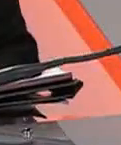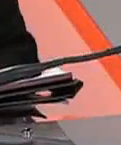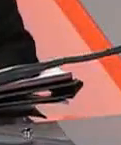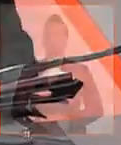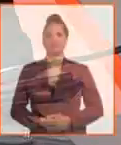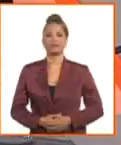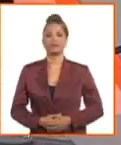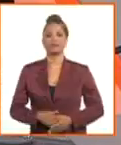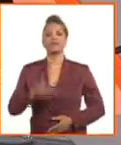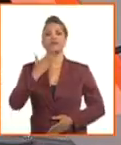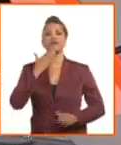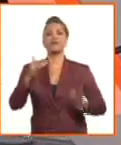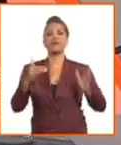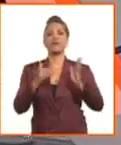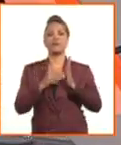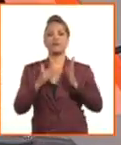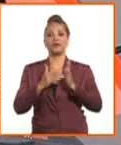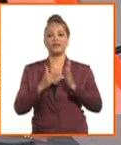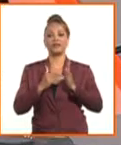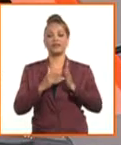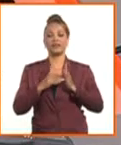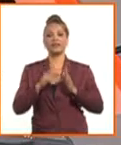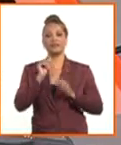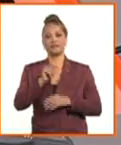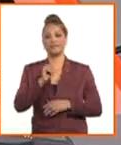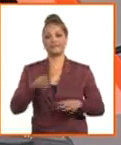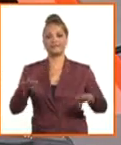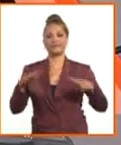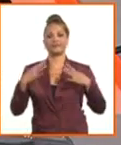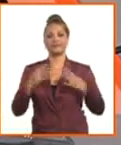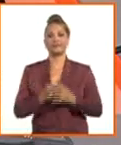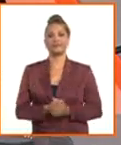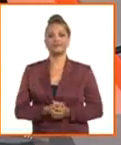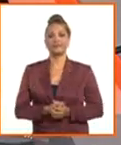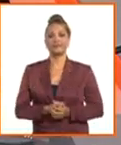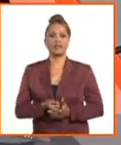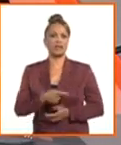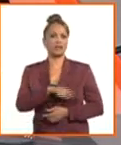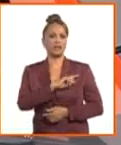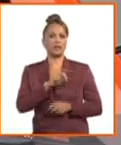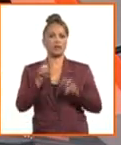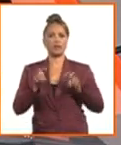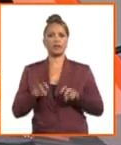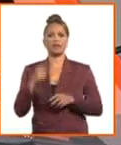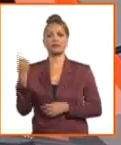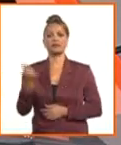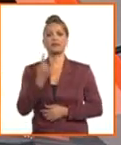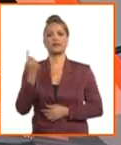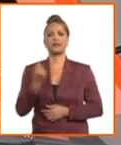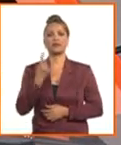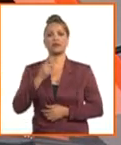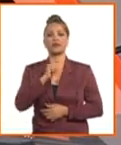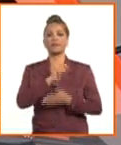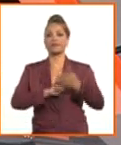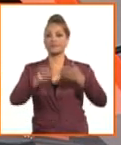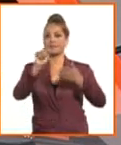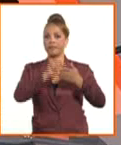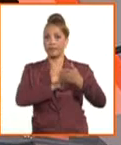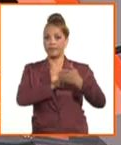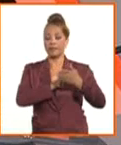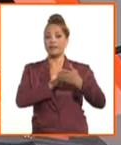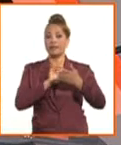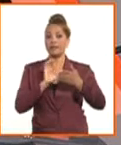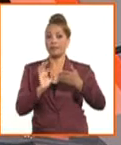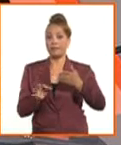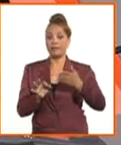Muy buenas tardes, estimados televidentes y radioyentes. En la reciente Asamblea Nacional del Poder Popular,